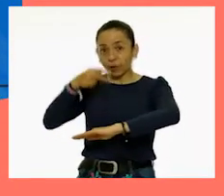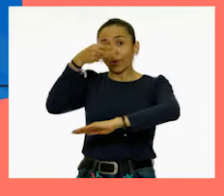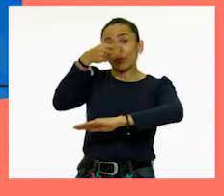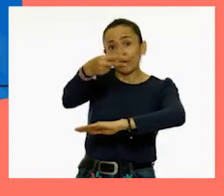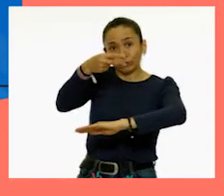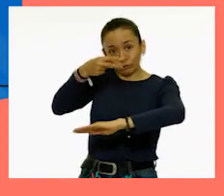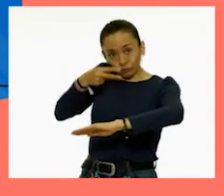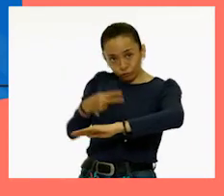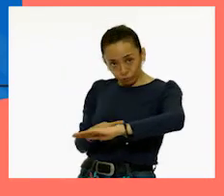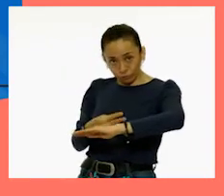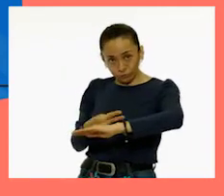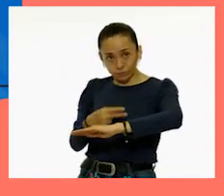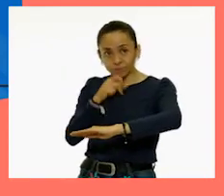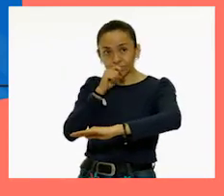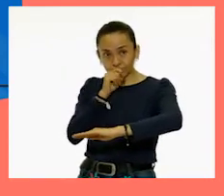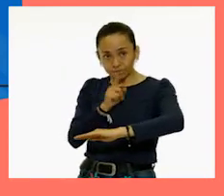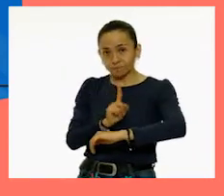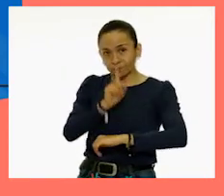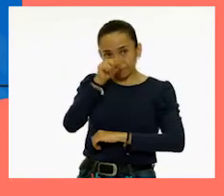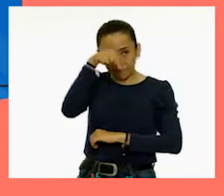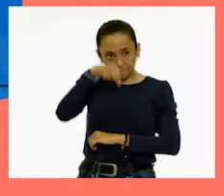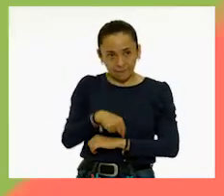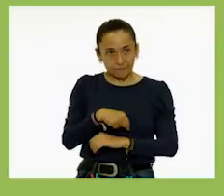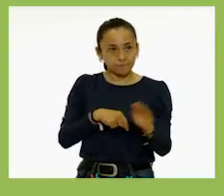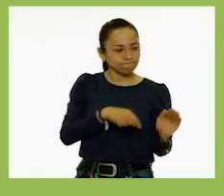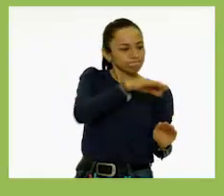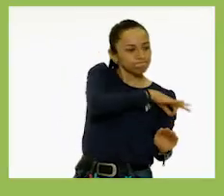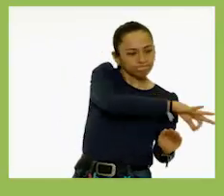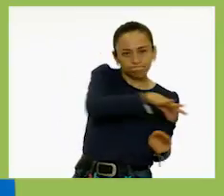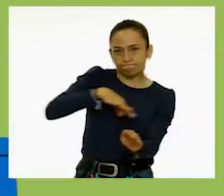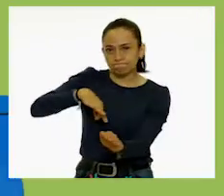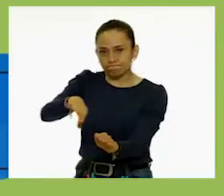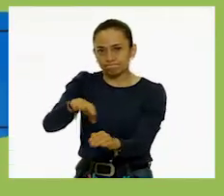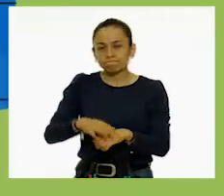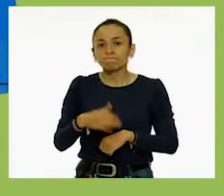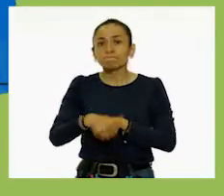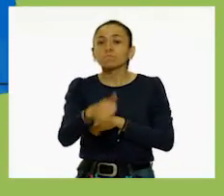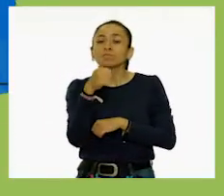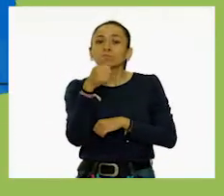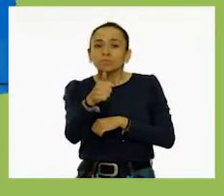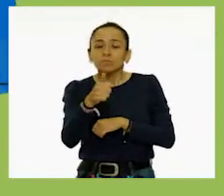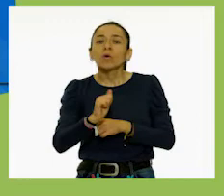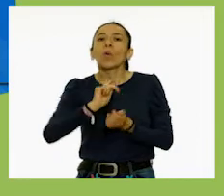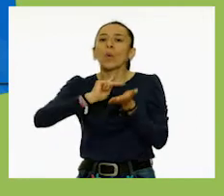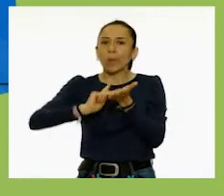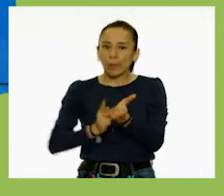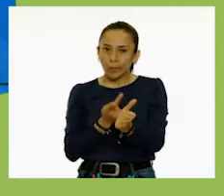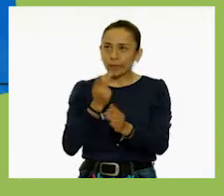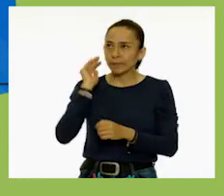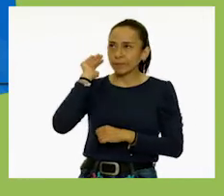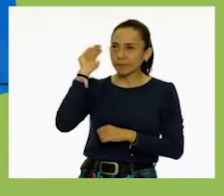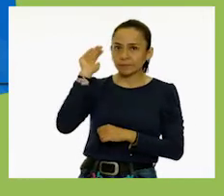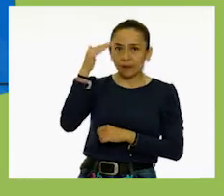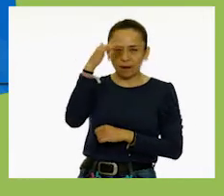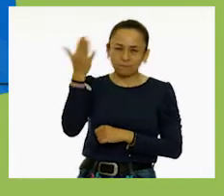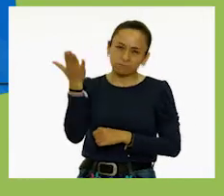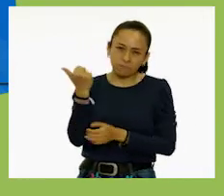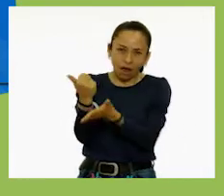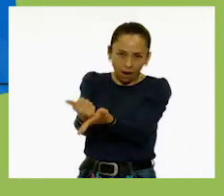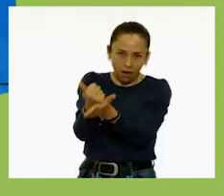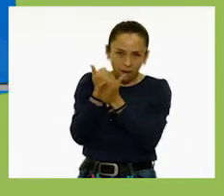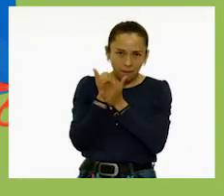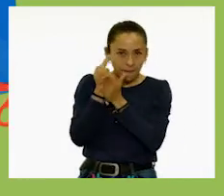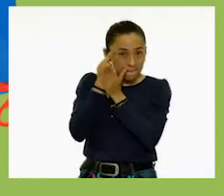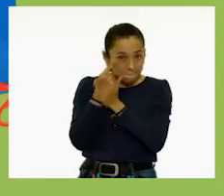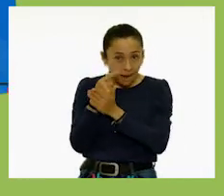2 centímetros de alto arriba y abajo. 6. Nuevamente pide ayuda a un adulto para recortar